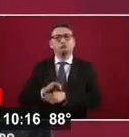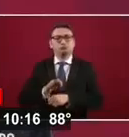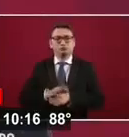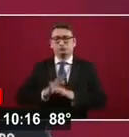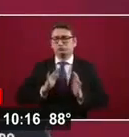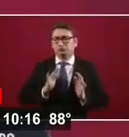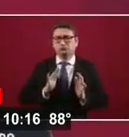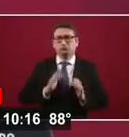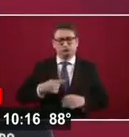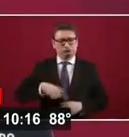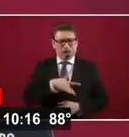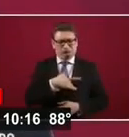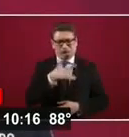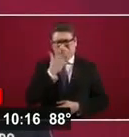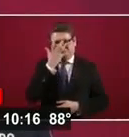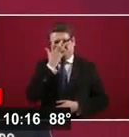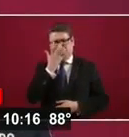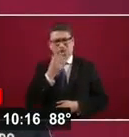la